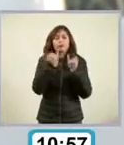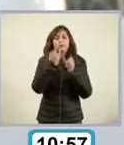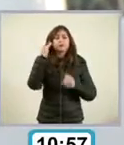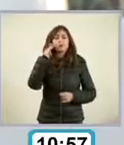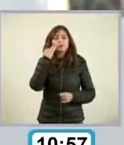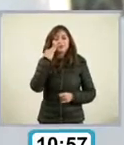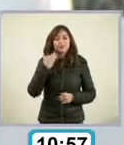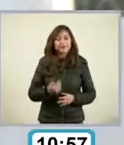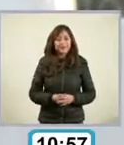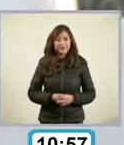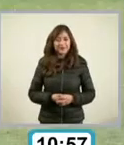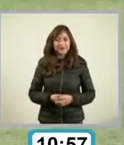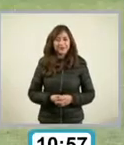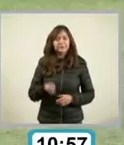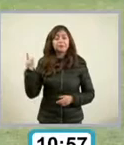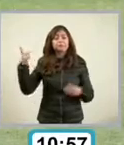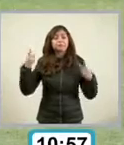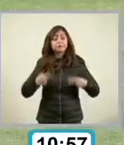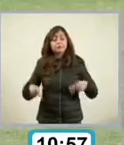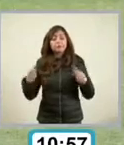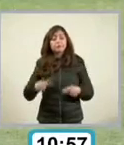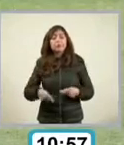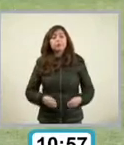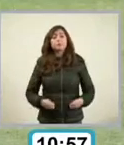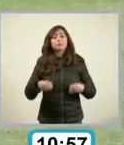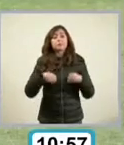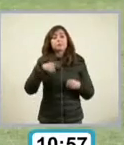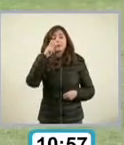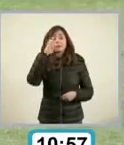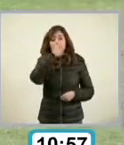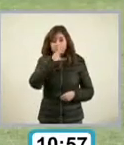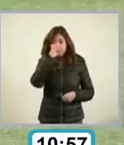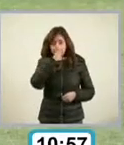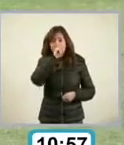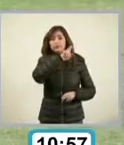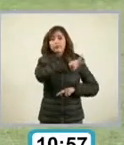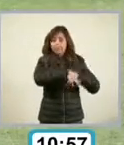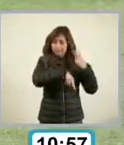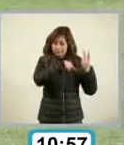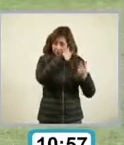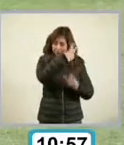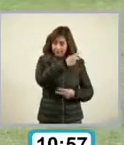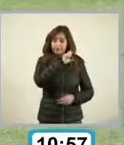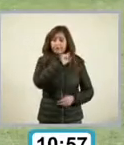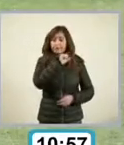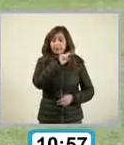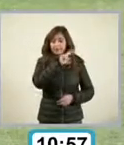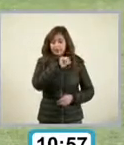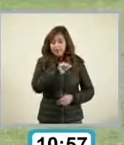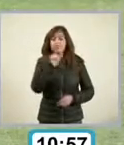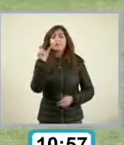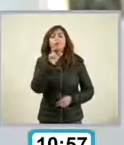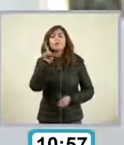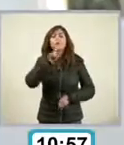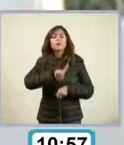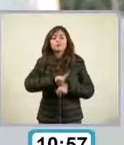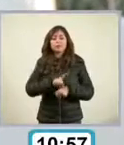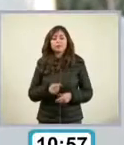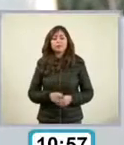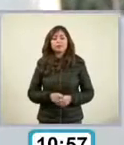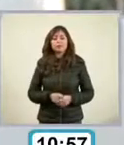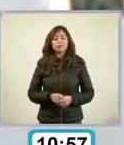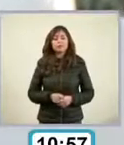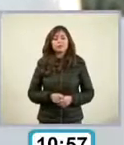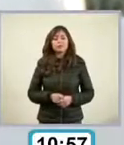Facebook. Muy bien. Y a la Sí. gente de Aguascalientes, prepárense porque por allá va a andar mi querida Sarita. Sí. Cuéntales, ¿cuándo va a ser? Voy a tener